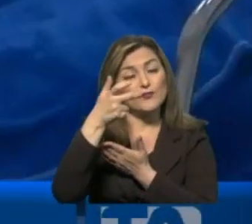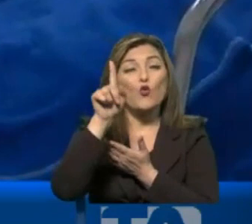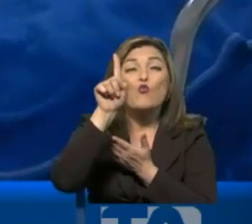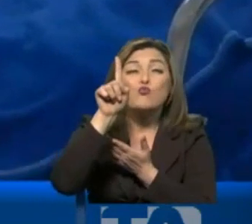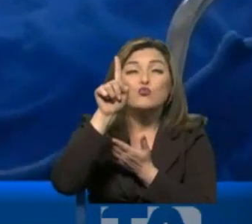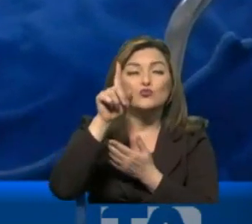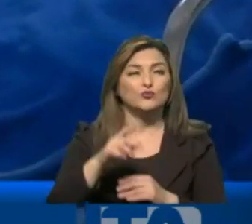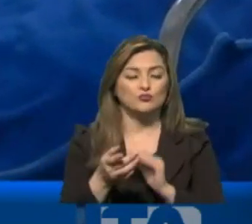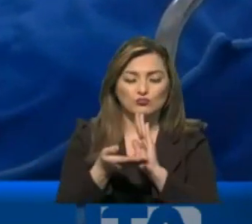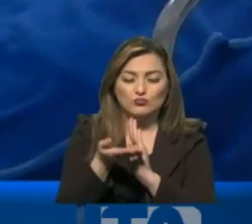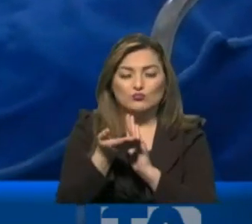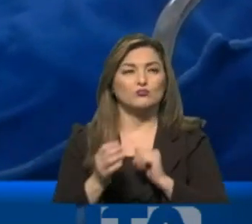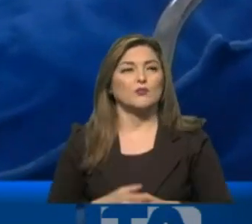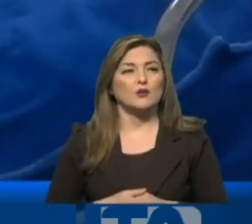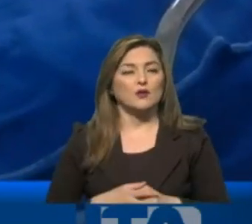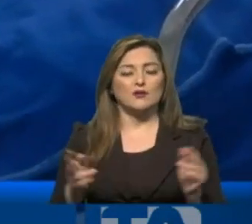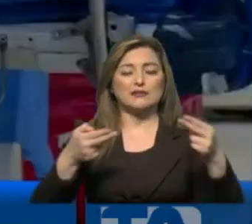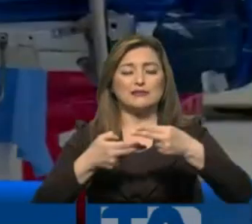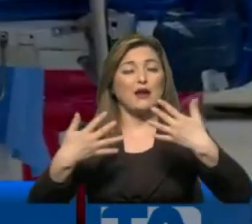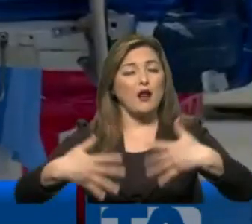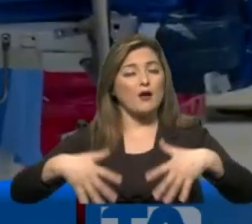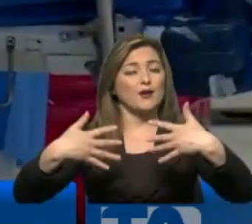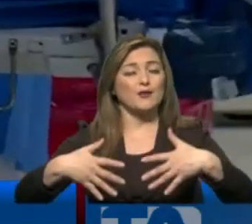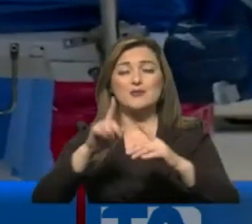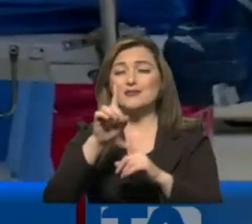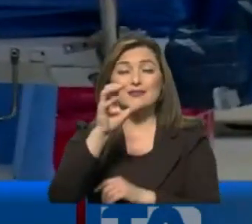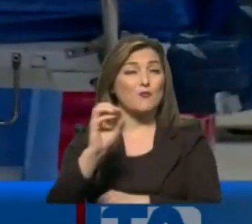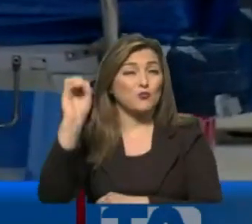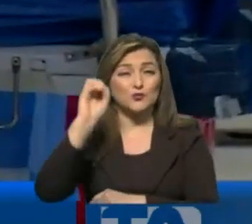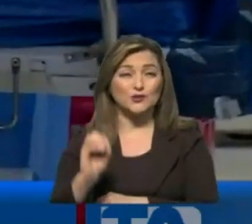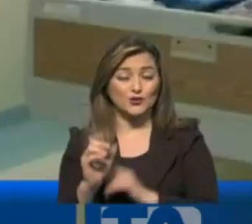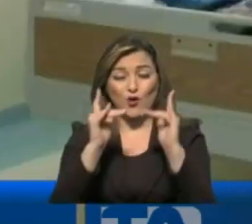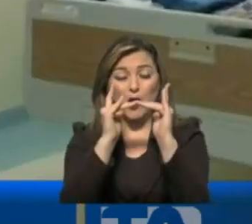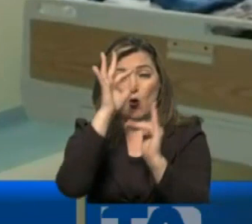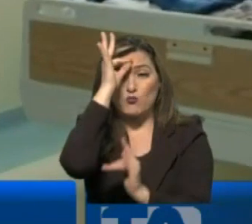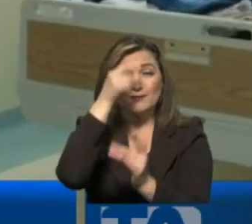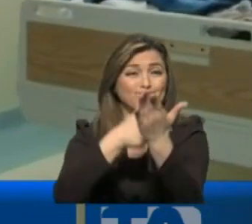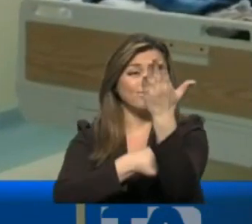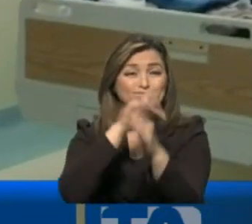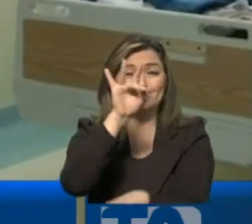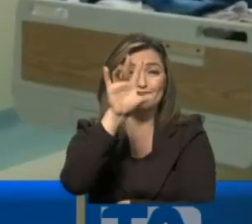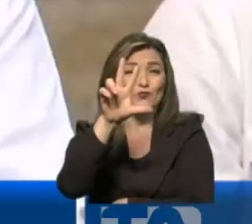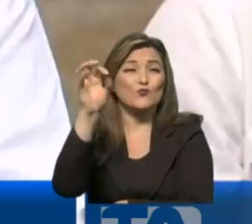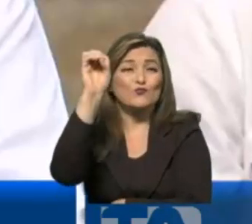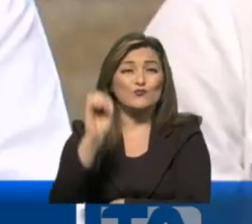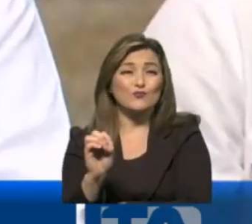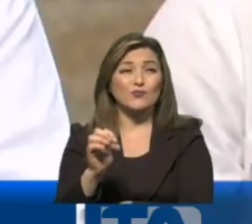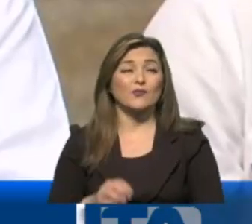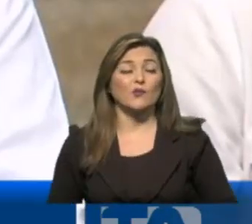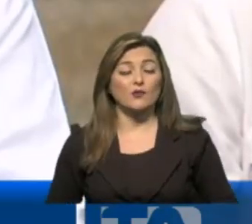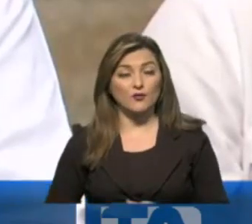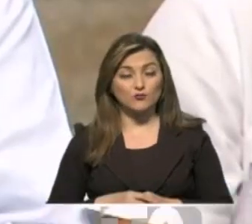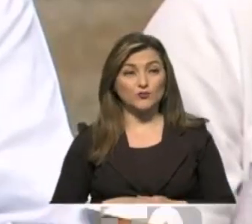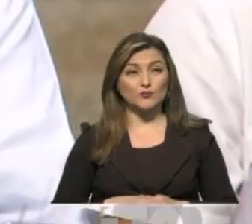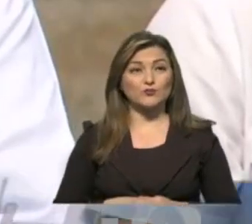Las unidades de cuidados intensivos continúan al 100%, mientras que las camas de hospitalización están al 83%. Estamos